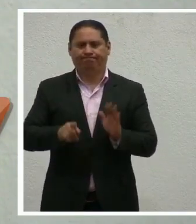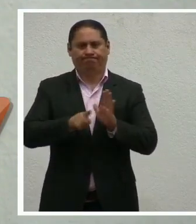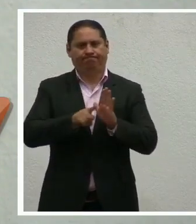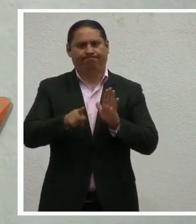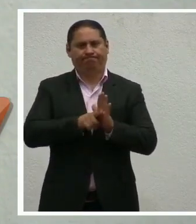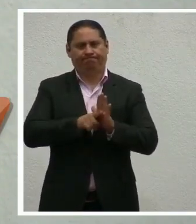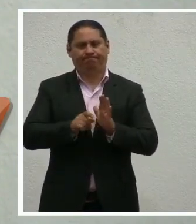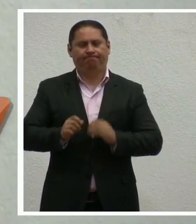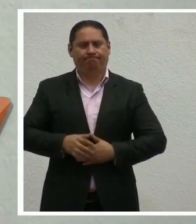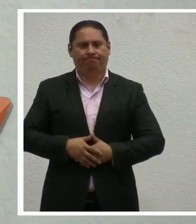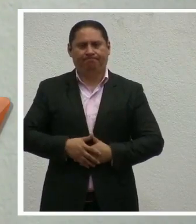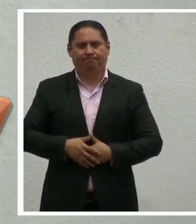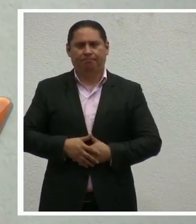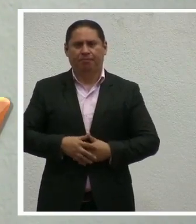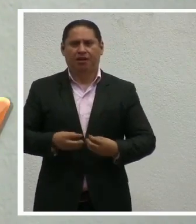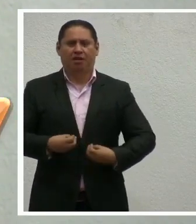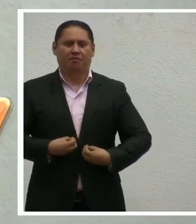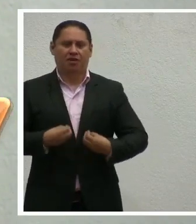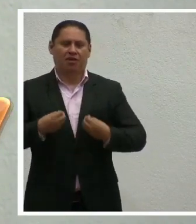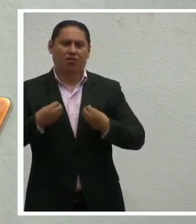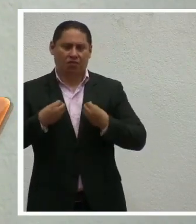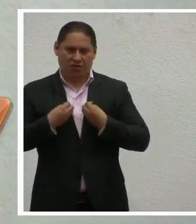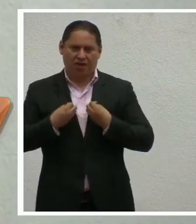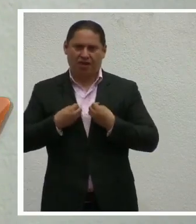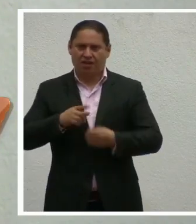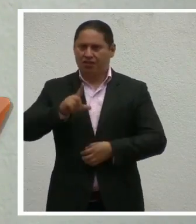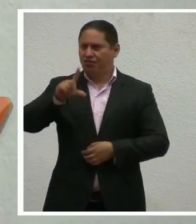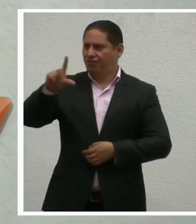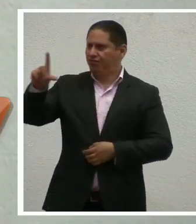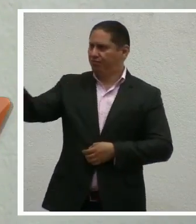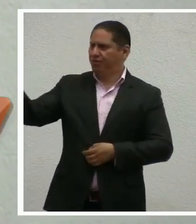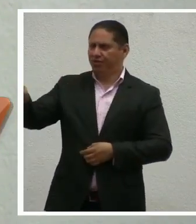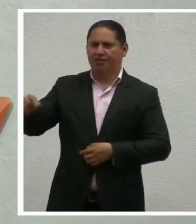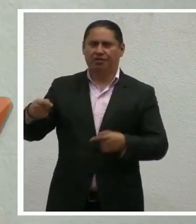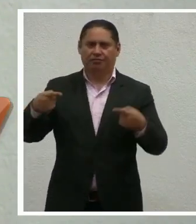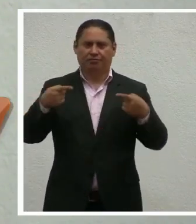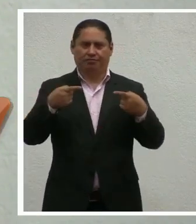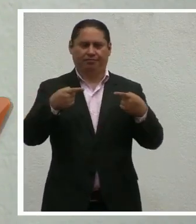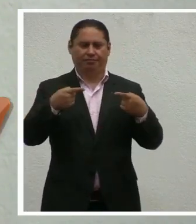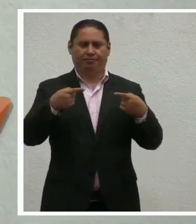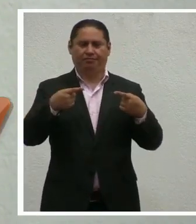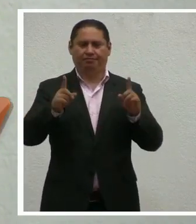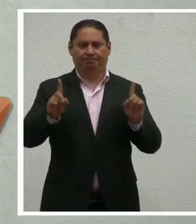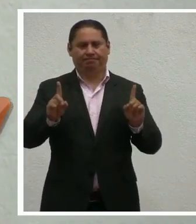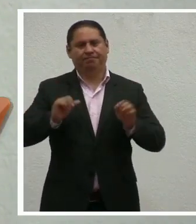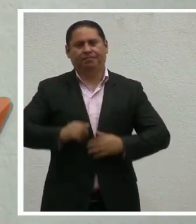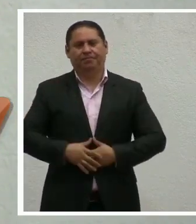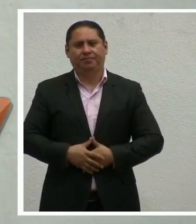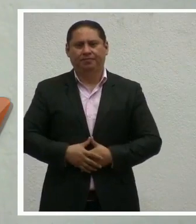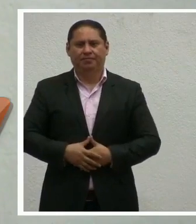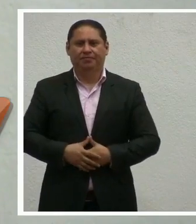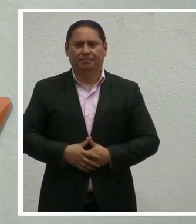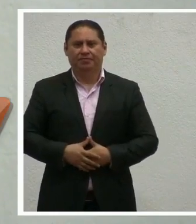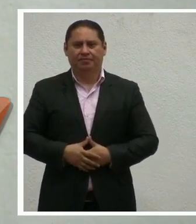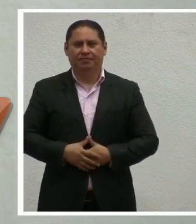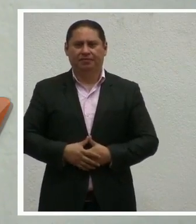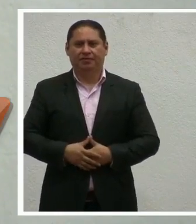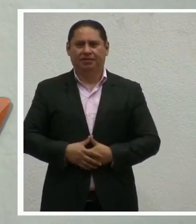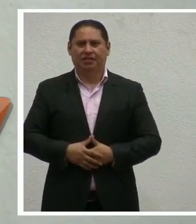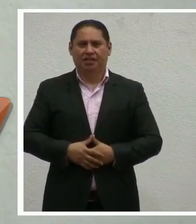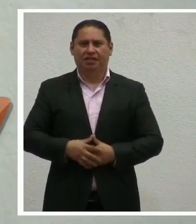aún vivir de descalificar al adversario. Más que